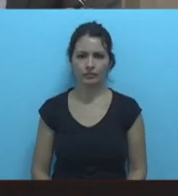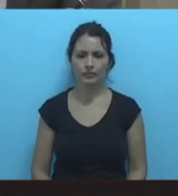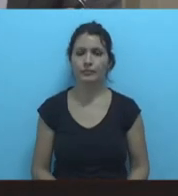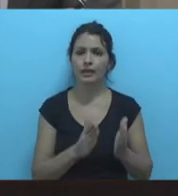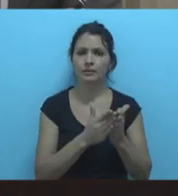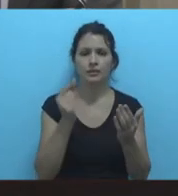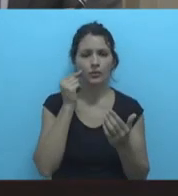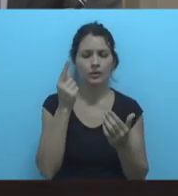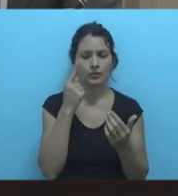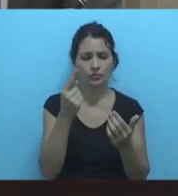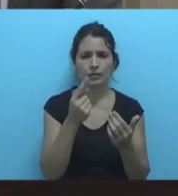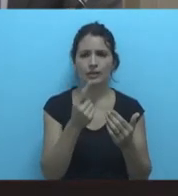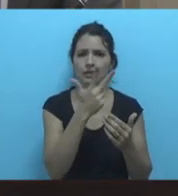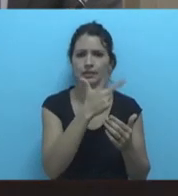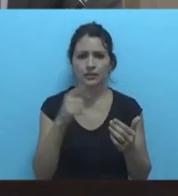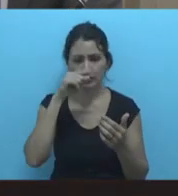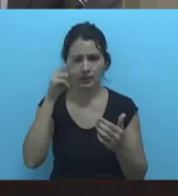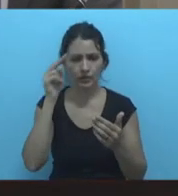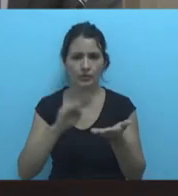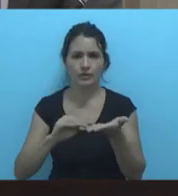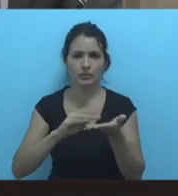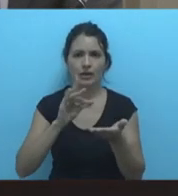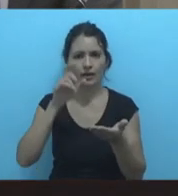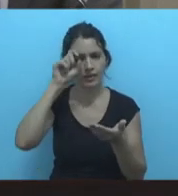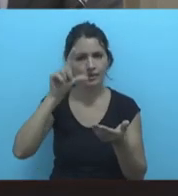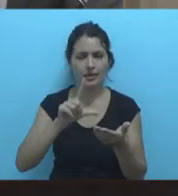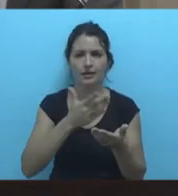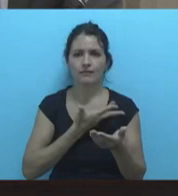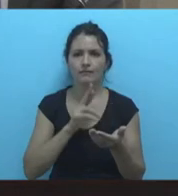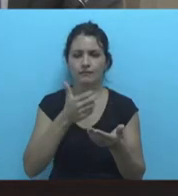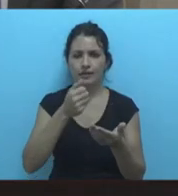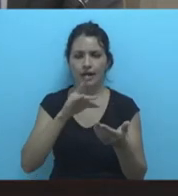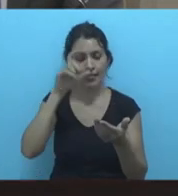expediente 42.379 del diputado del Frade pase a archivo.